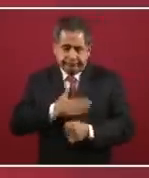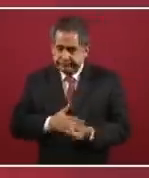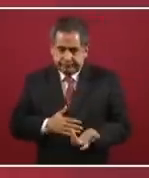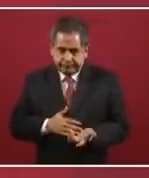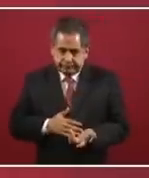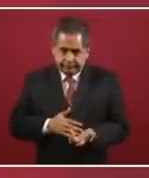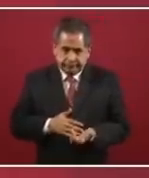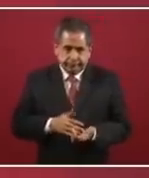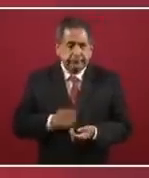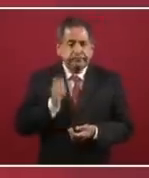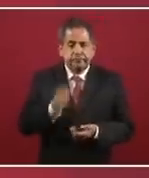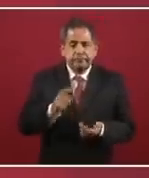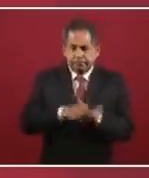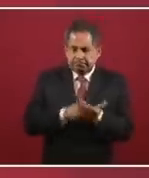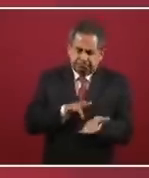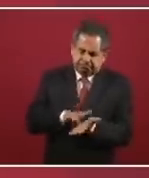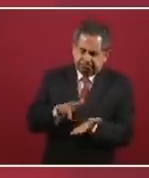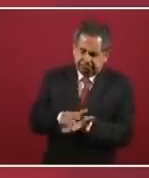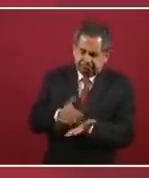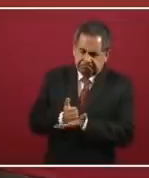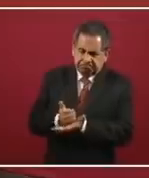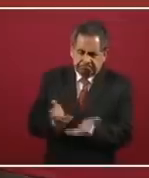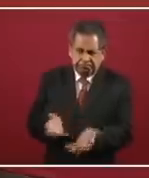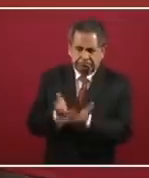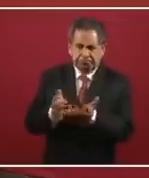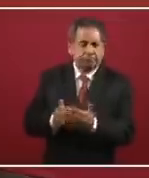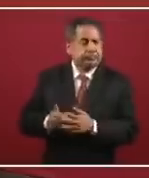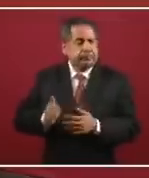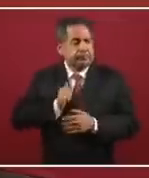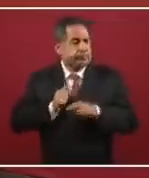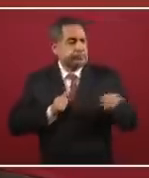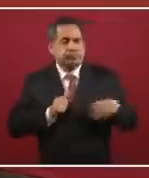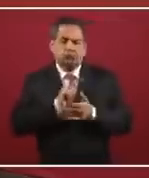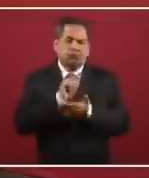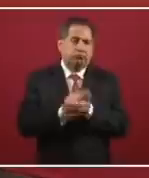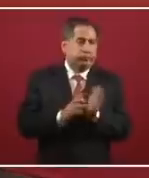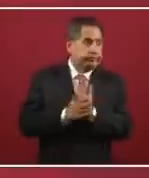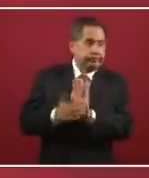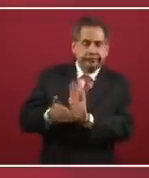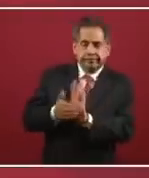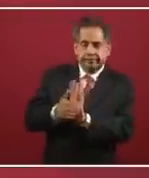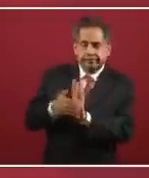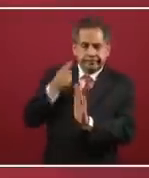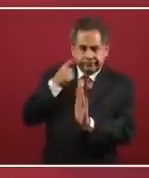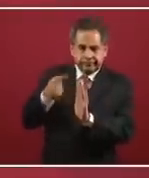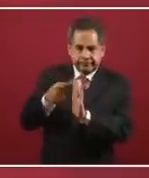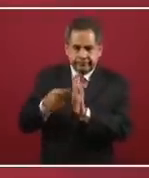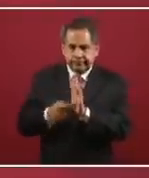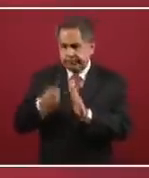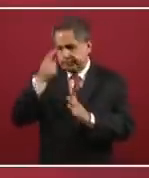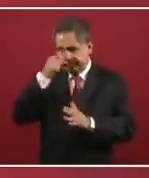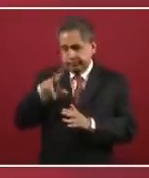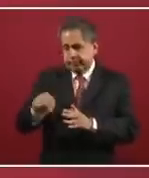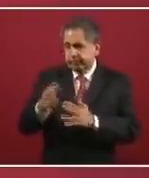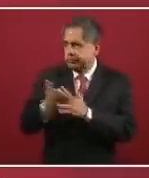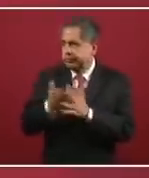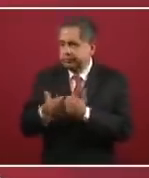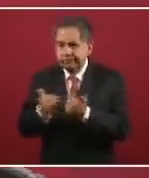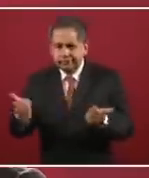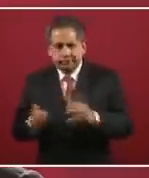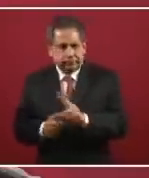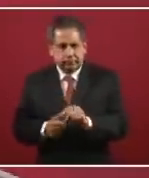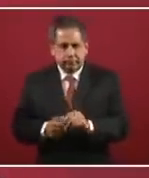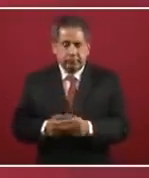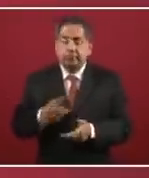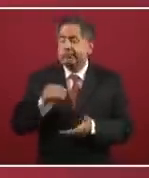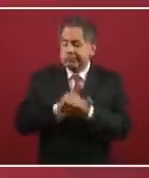lo que hacemos es tratar de respaldarlos, aprovechar lo que la ley dispone en Estados Unidos, tratar de impedir que suceda. Y eso va a